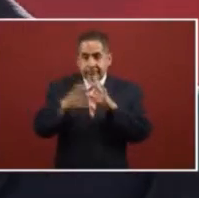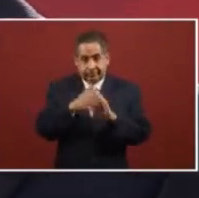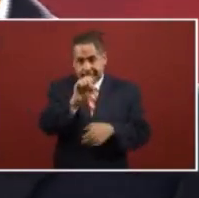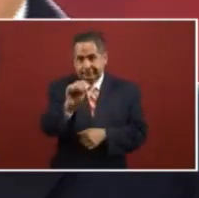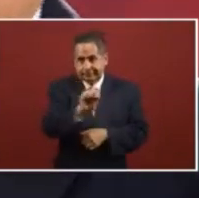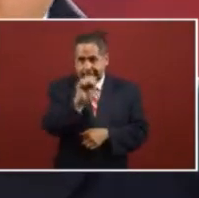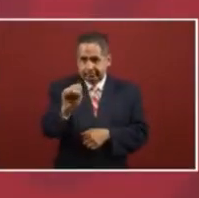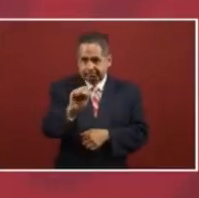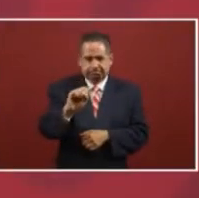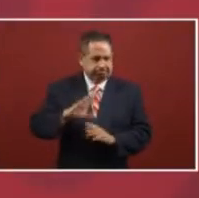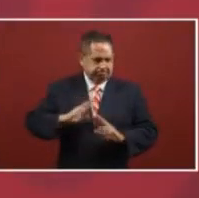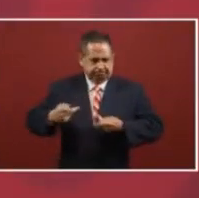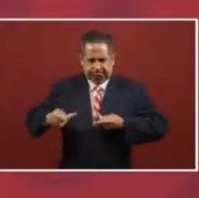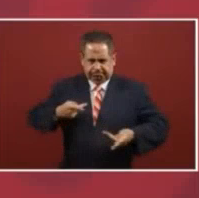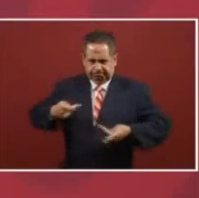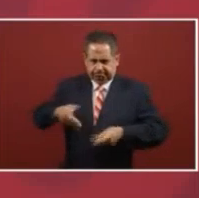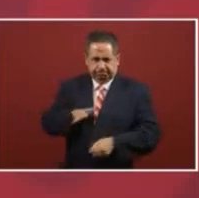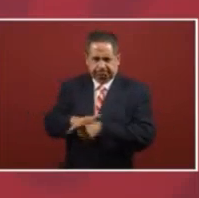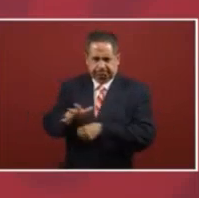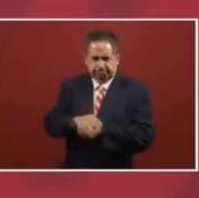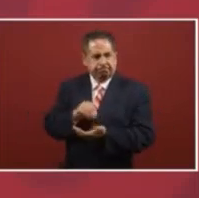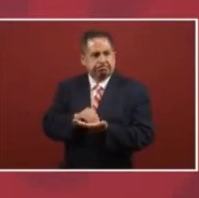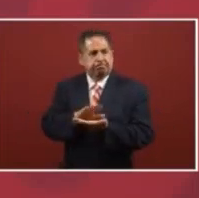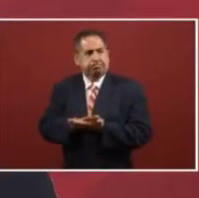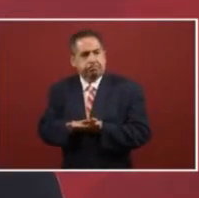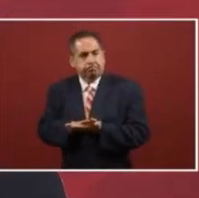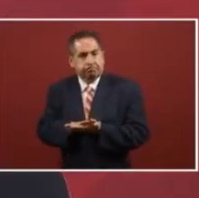sábado era distinto